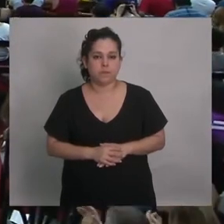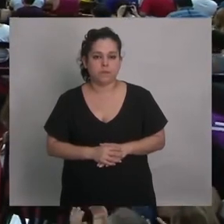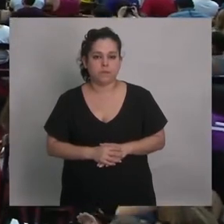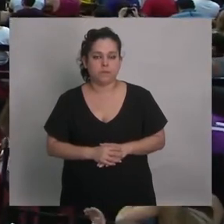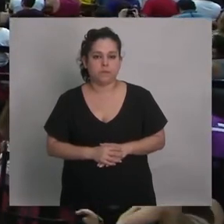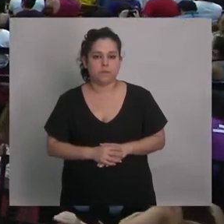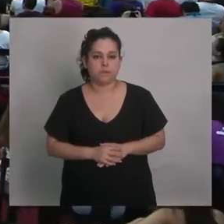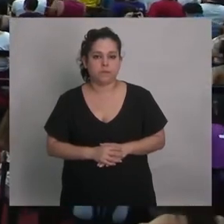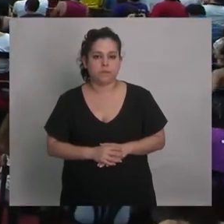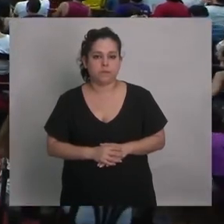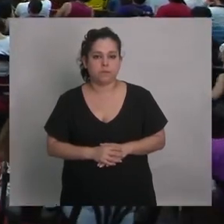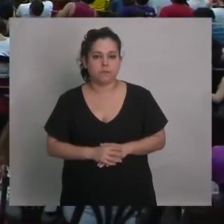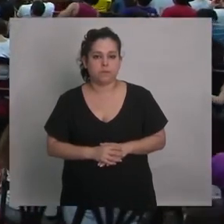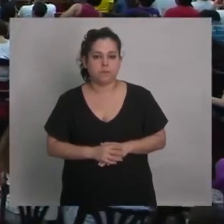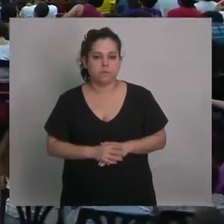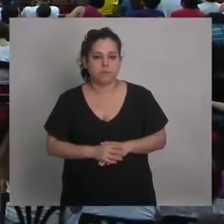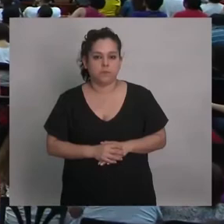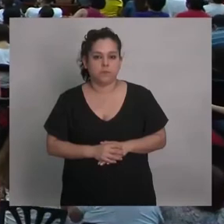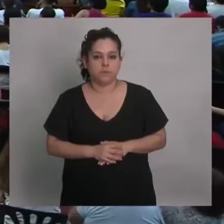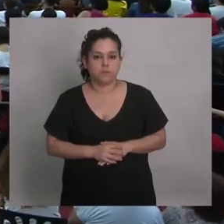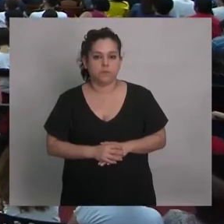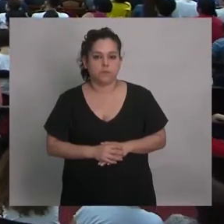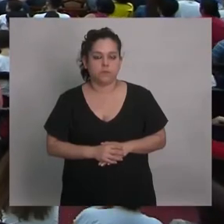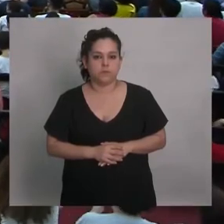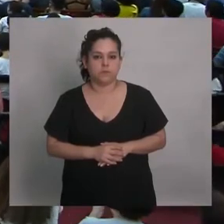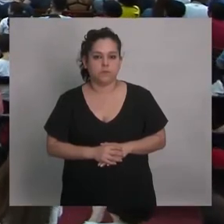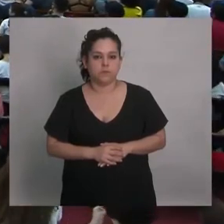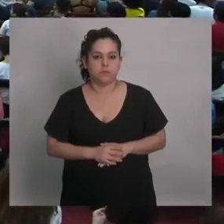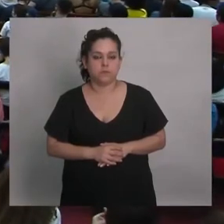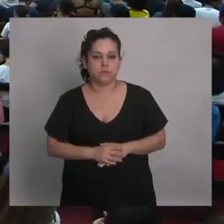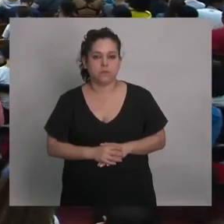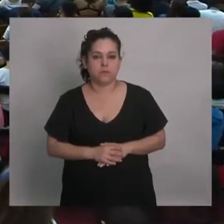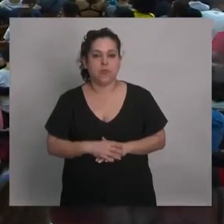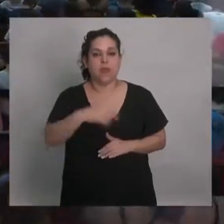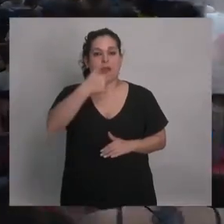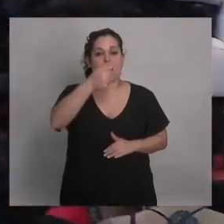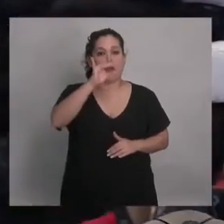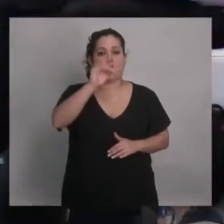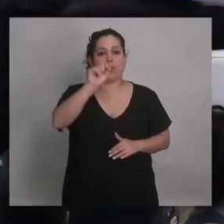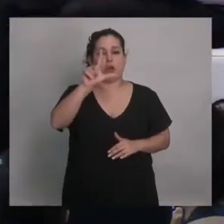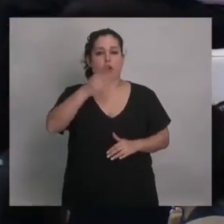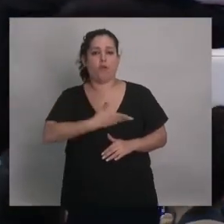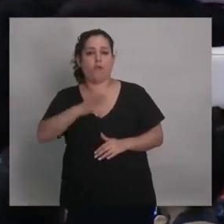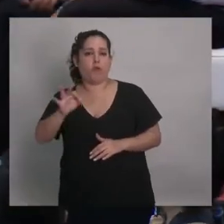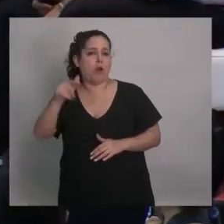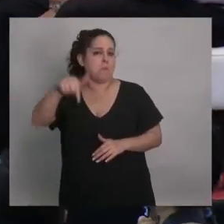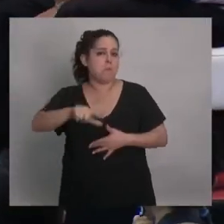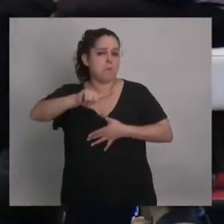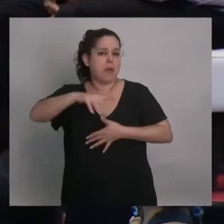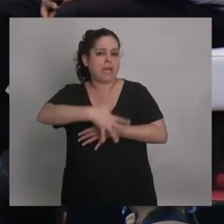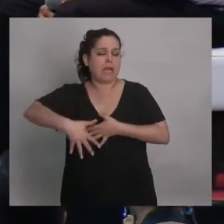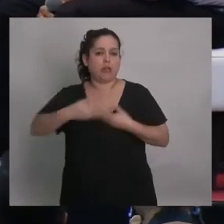doctor adolfo y ahora en américa latina cómo hacemos justicia y paz